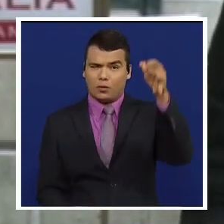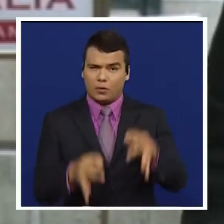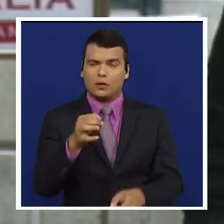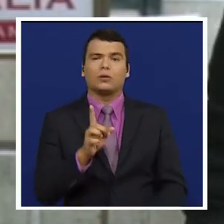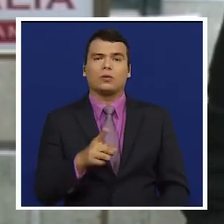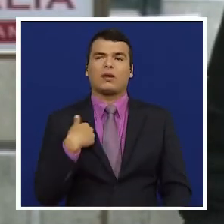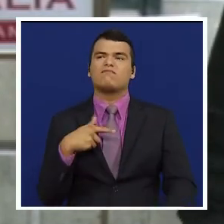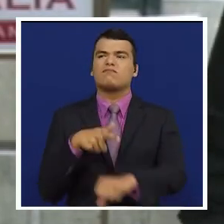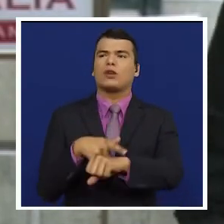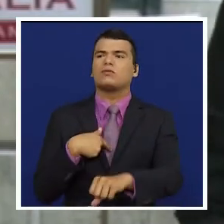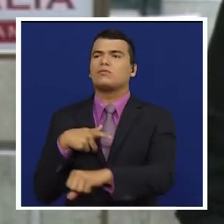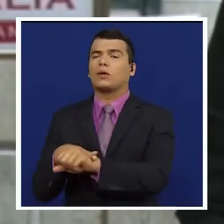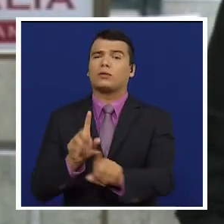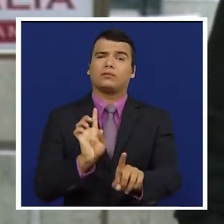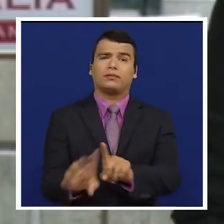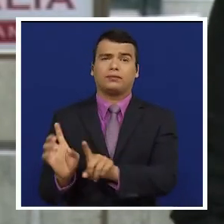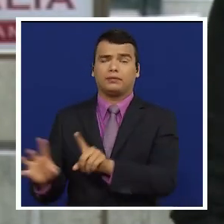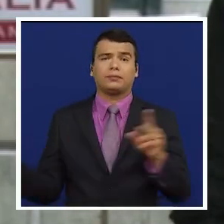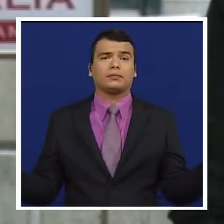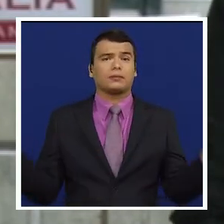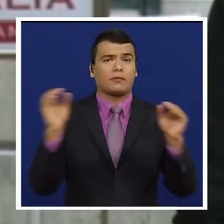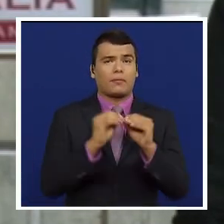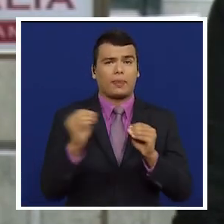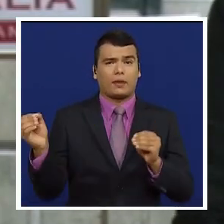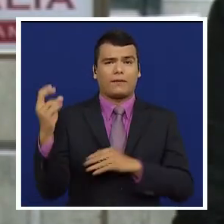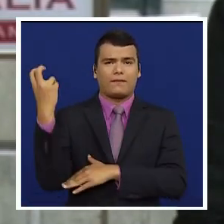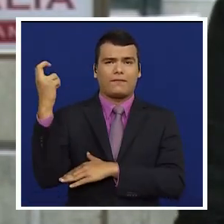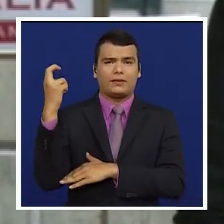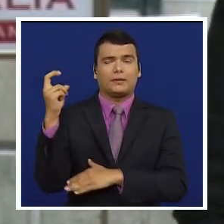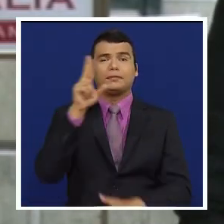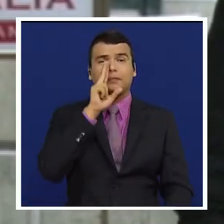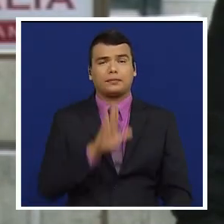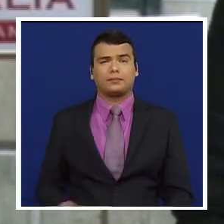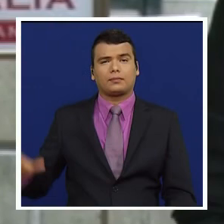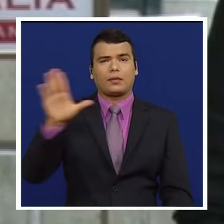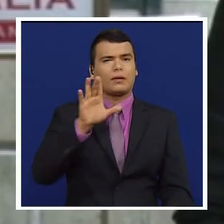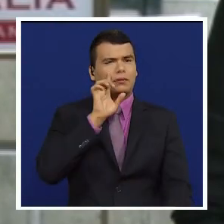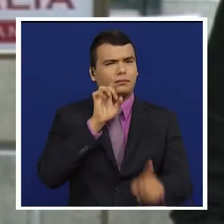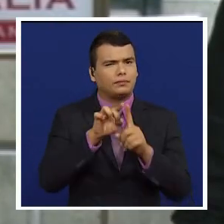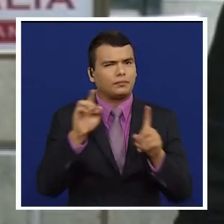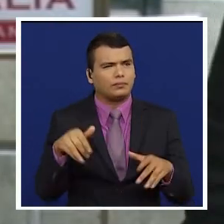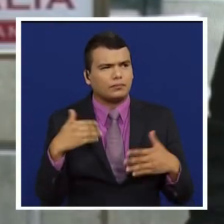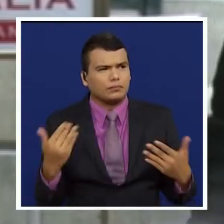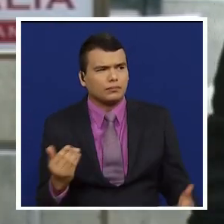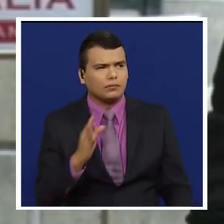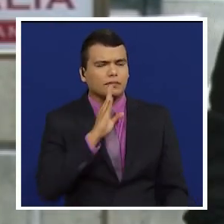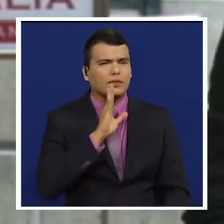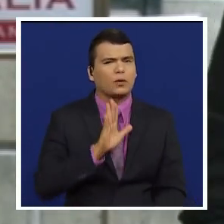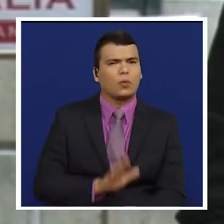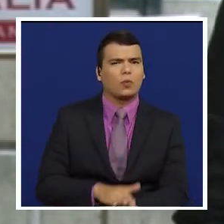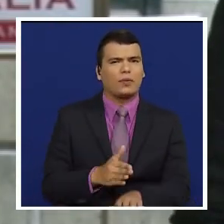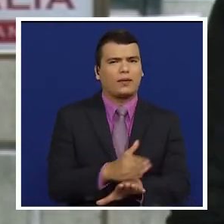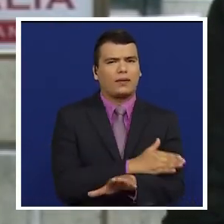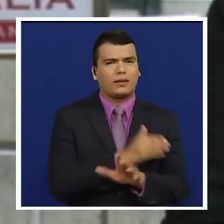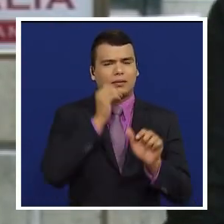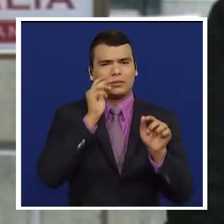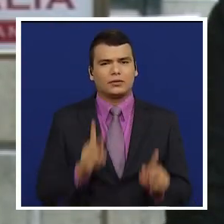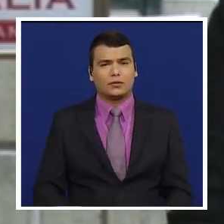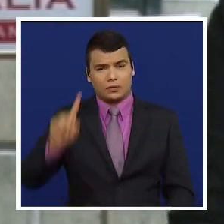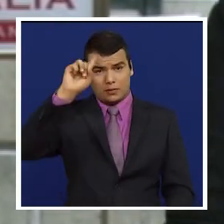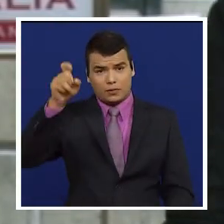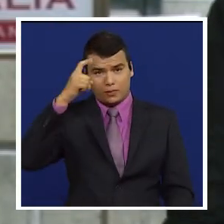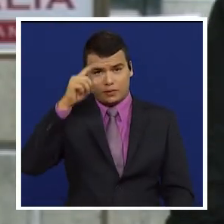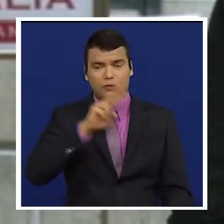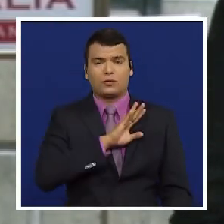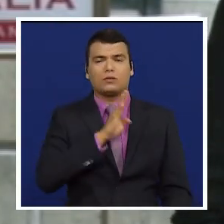bien ajeno y lesiones. Por otra parte, la Fiscalía General de la Nación sigue tras la pista para dar con los responsables de lo ocurrido con el gobernador de